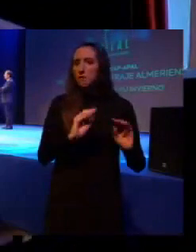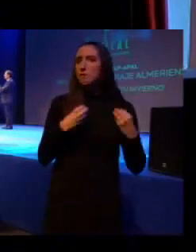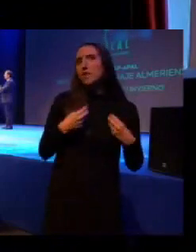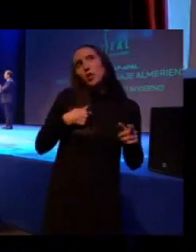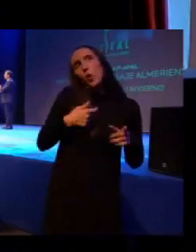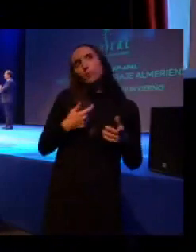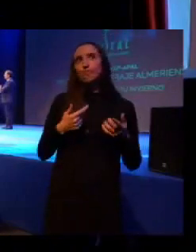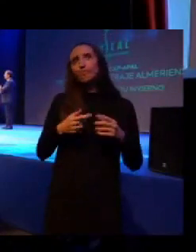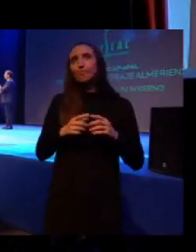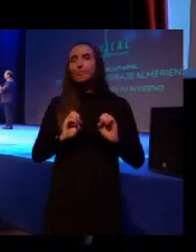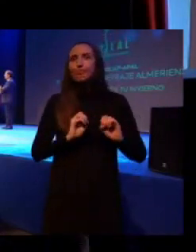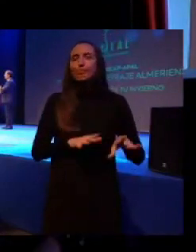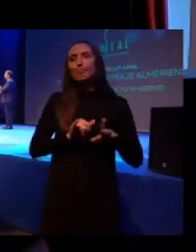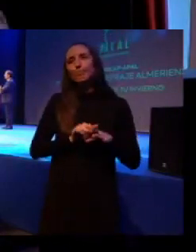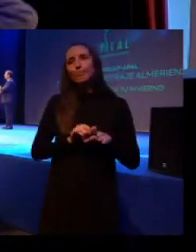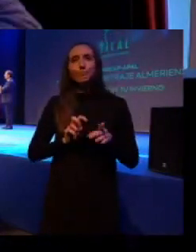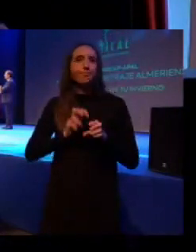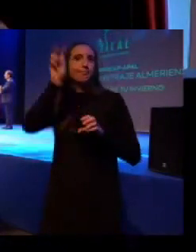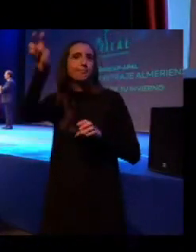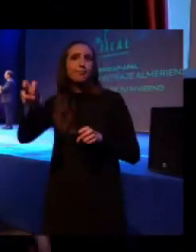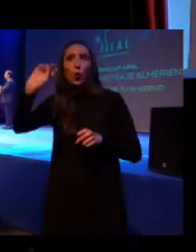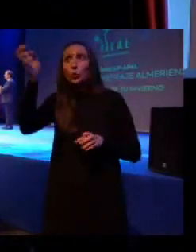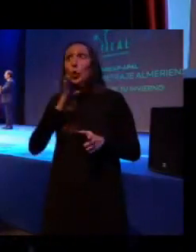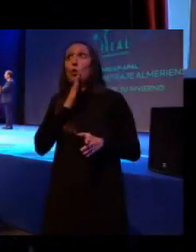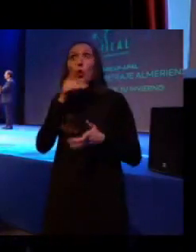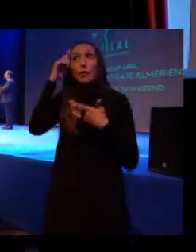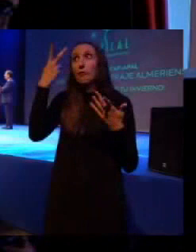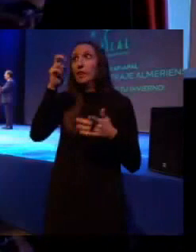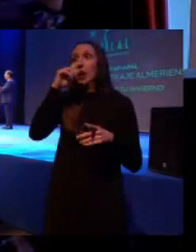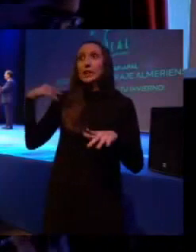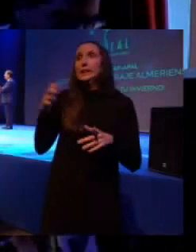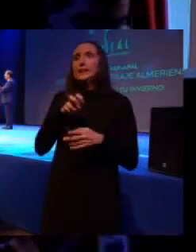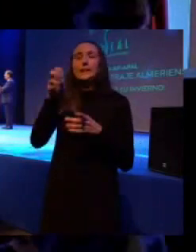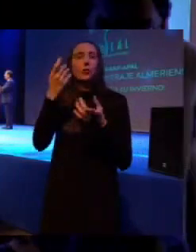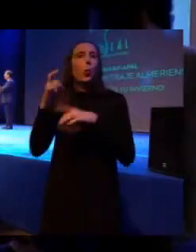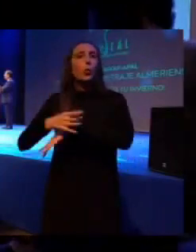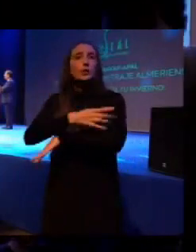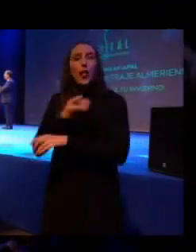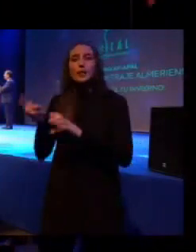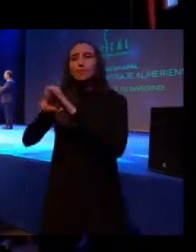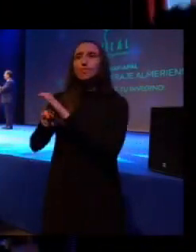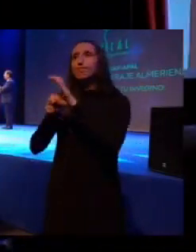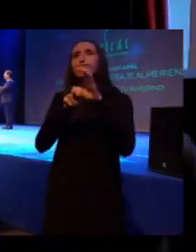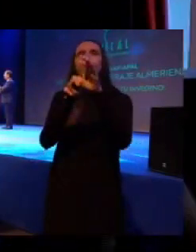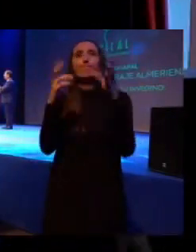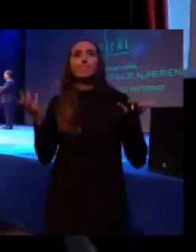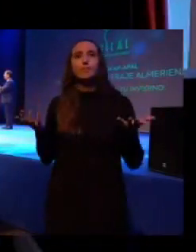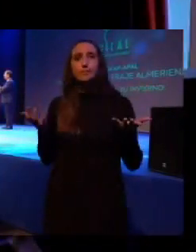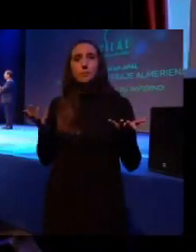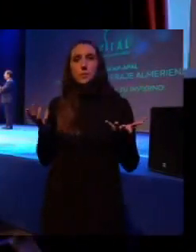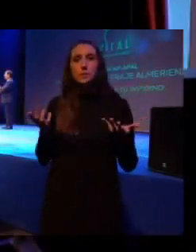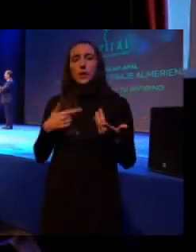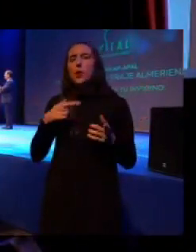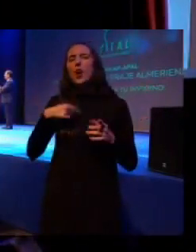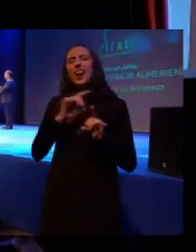yo, que cogí sin saber realmente a dónde iba hace 20 años un tren. Y sí que tenía muy clara